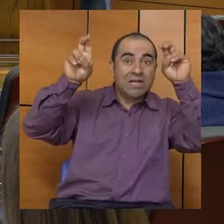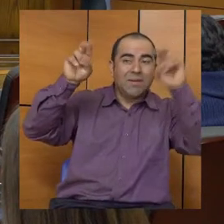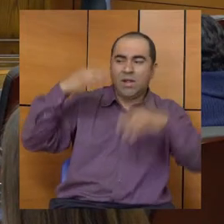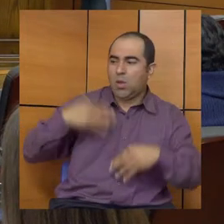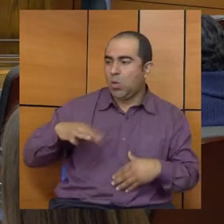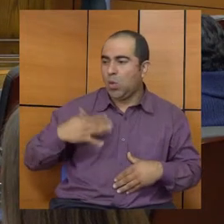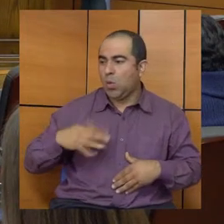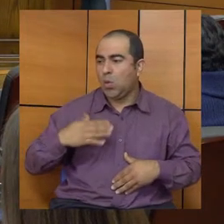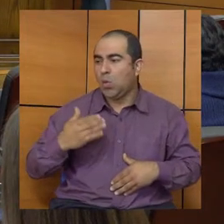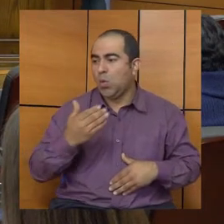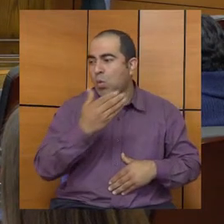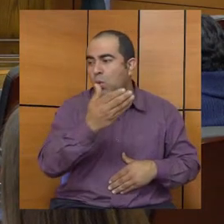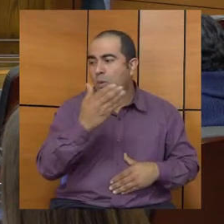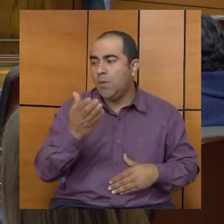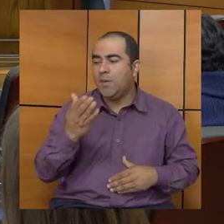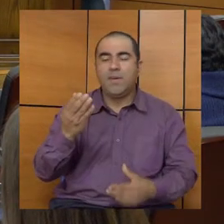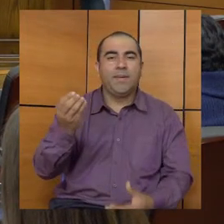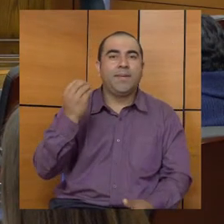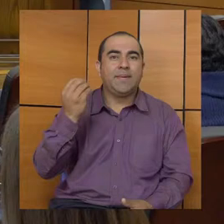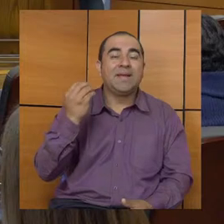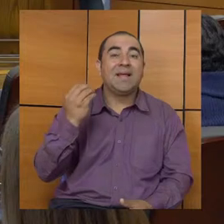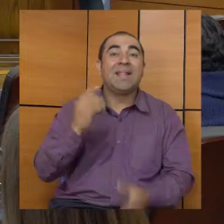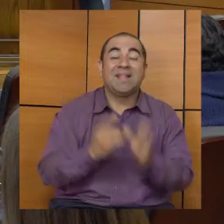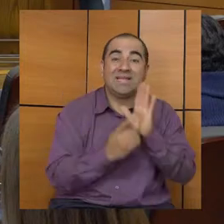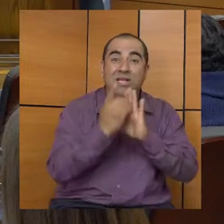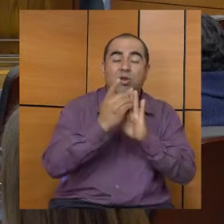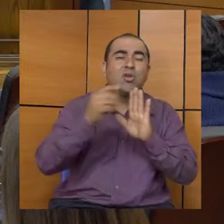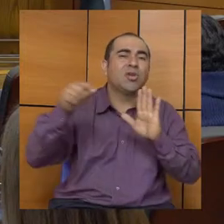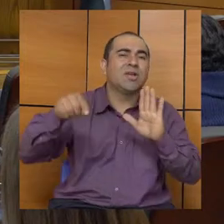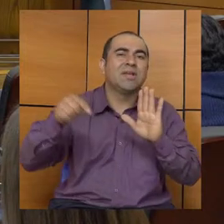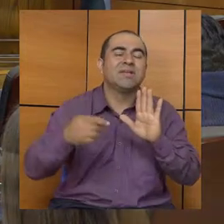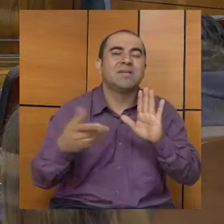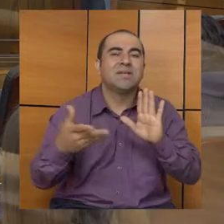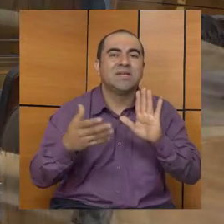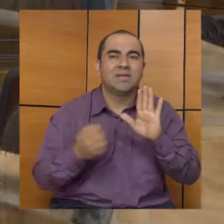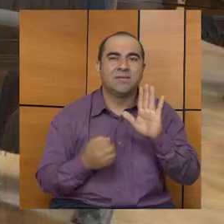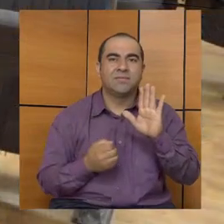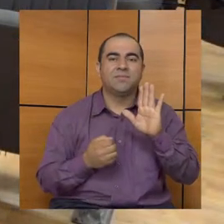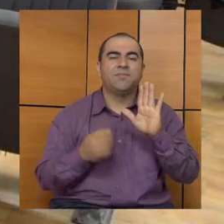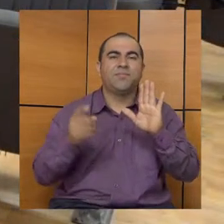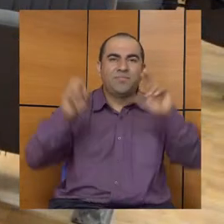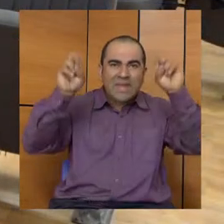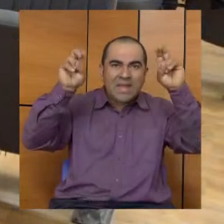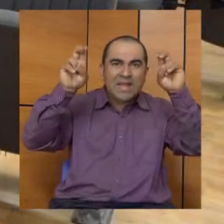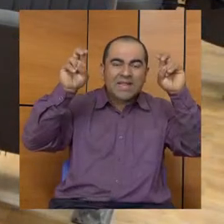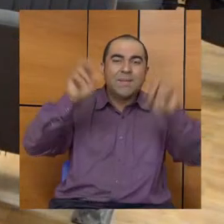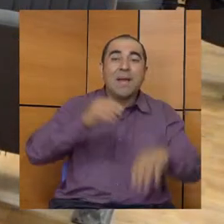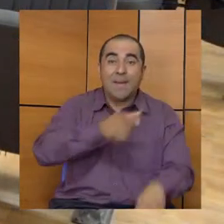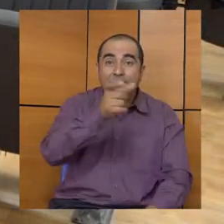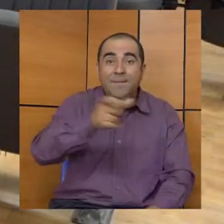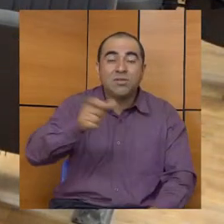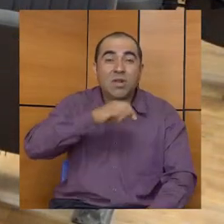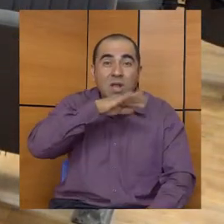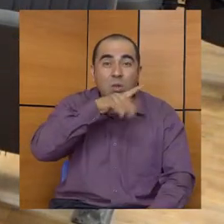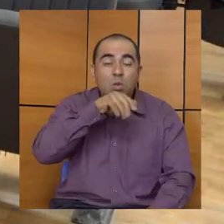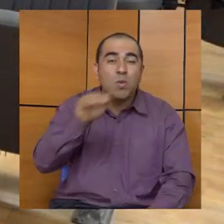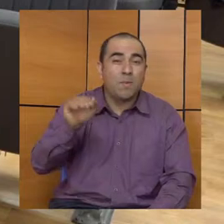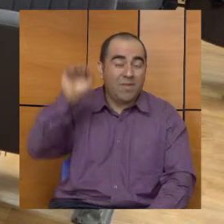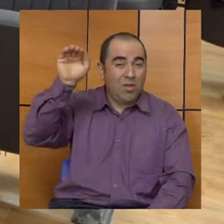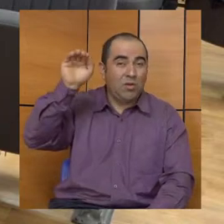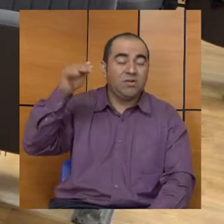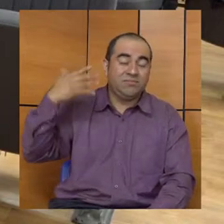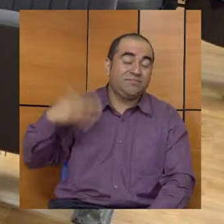y que el FONDIS desarrolla, que es el tema de adultos mayores. Obviamente es una